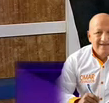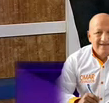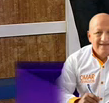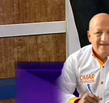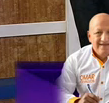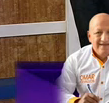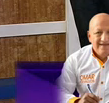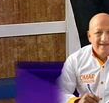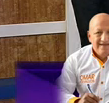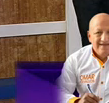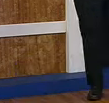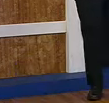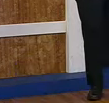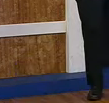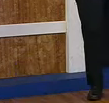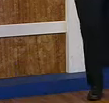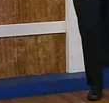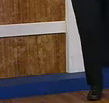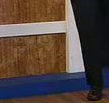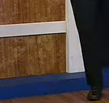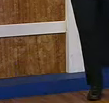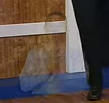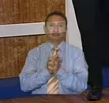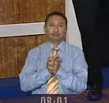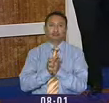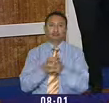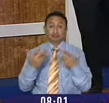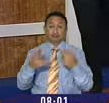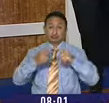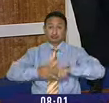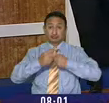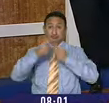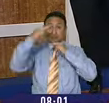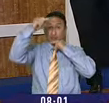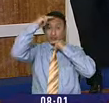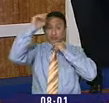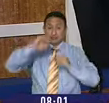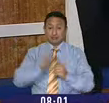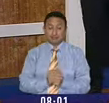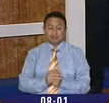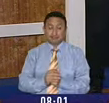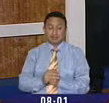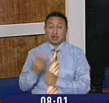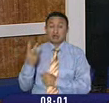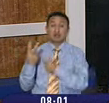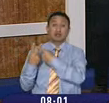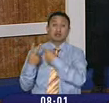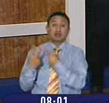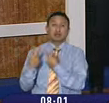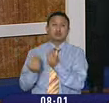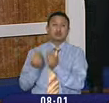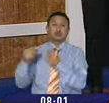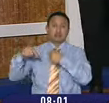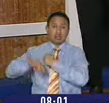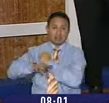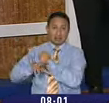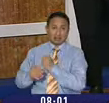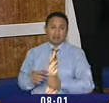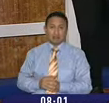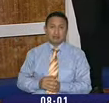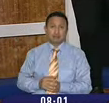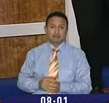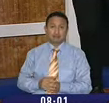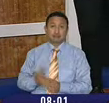Quito, Omar Ceballos. Vamos ya, de inmediato con las noticias. Vamos con las noticias. Dos individuos que presuntamente se dedicaban al robo